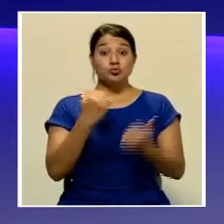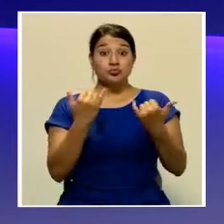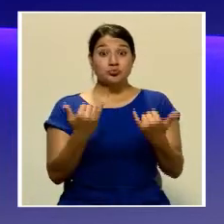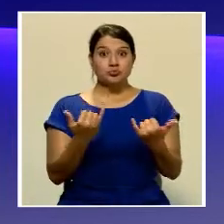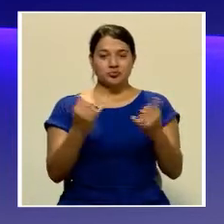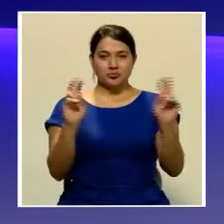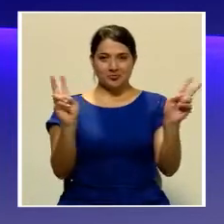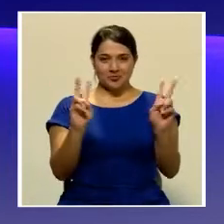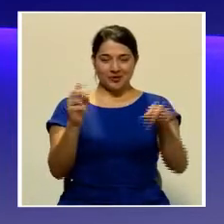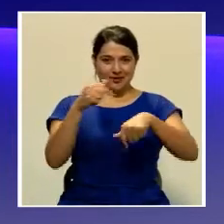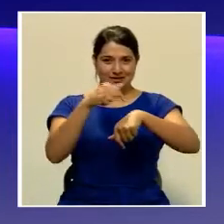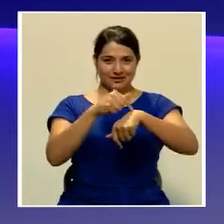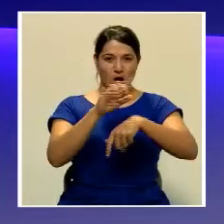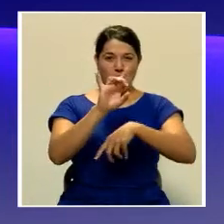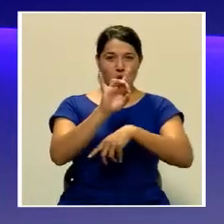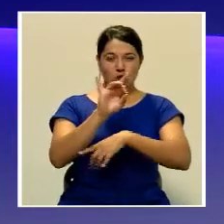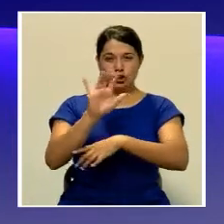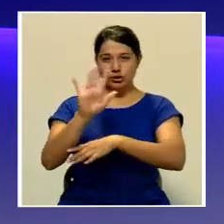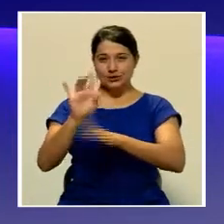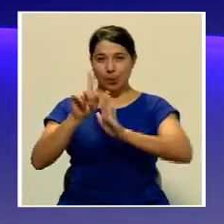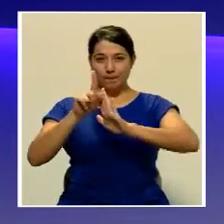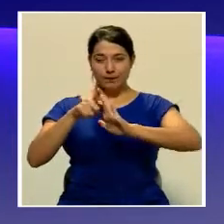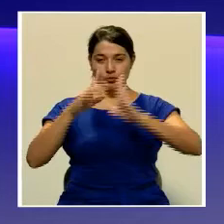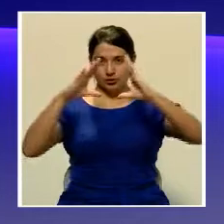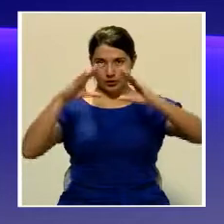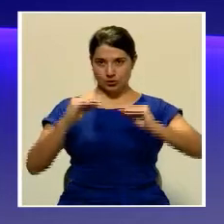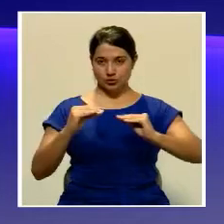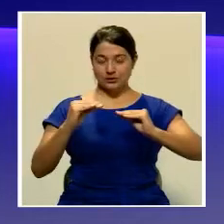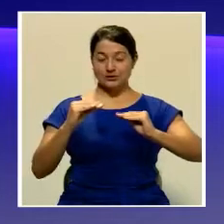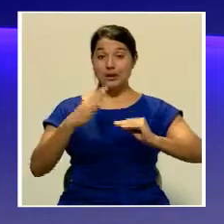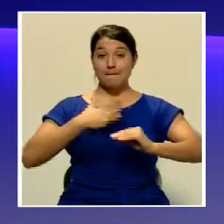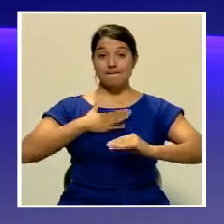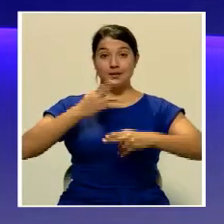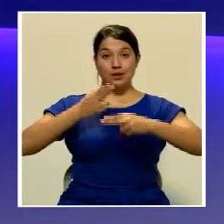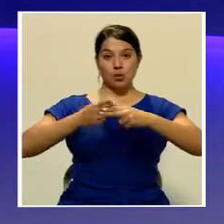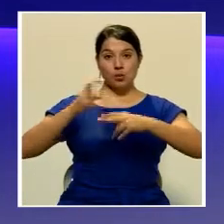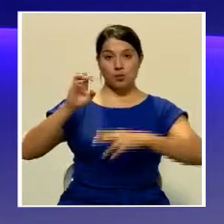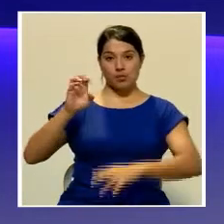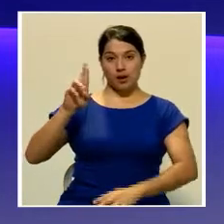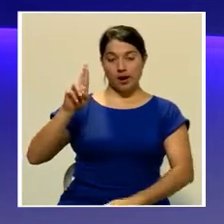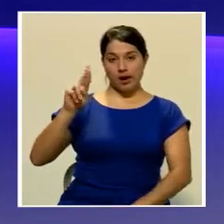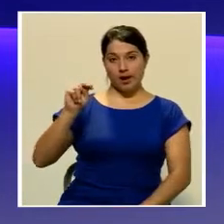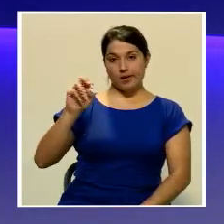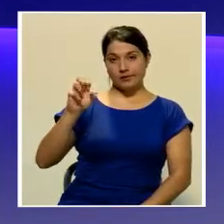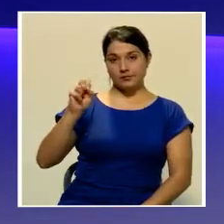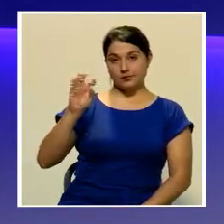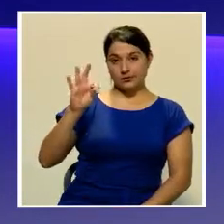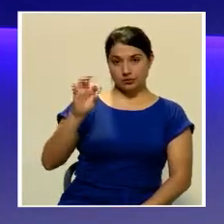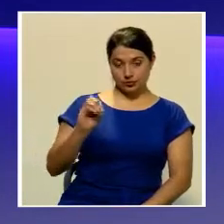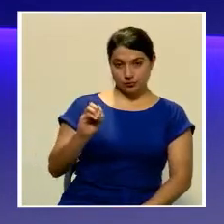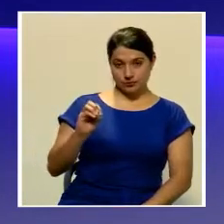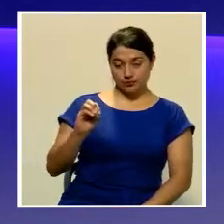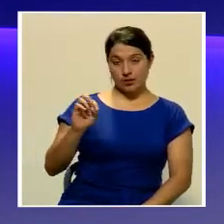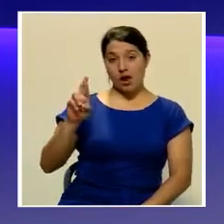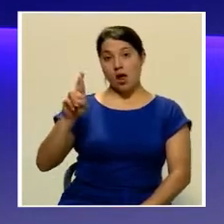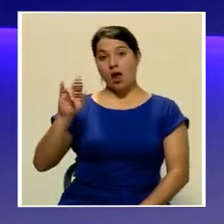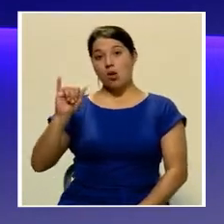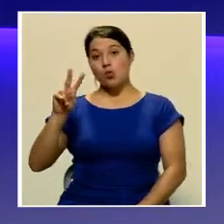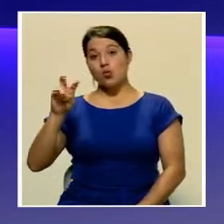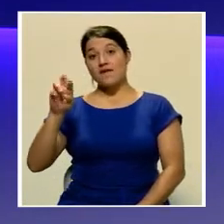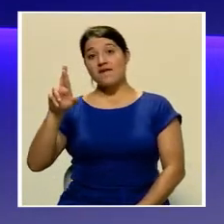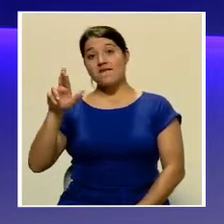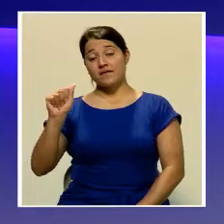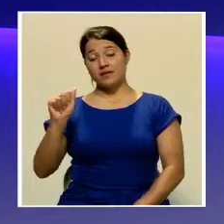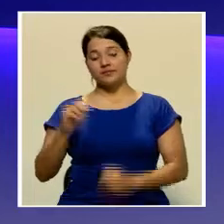vivo a las 8 de la noche con 5 minutos. Soy Ernesto Rivera. De manera